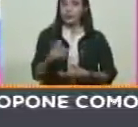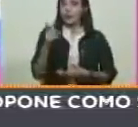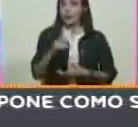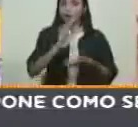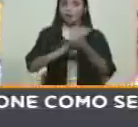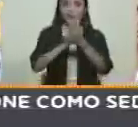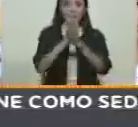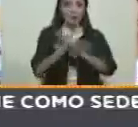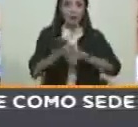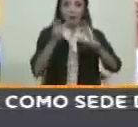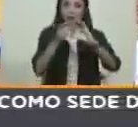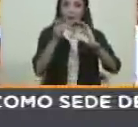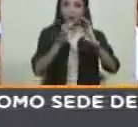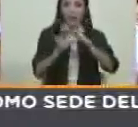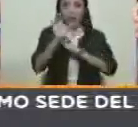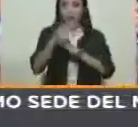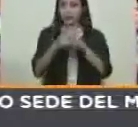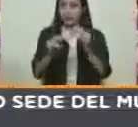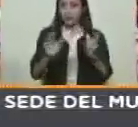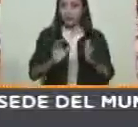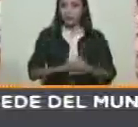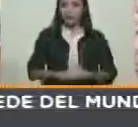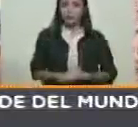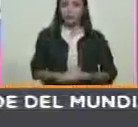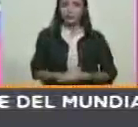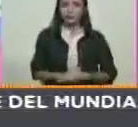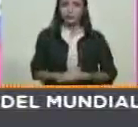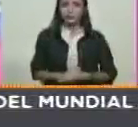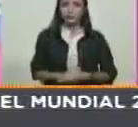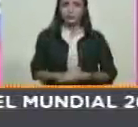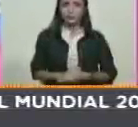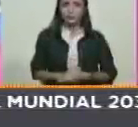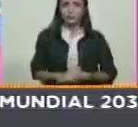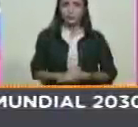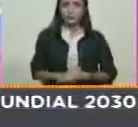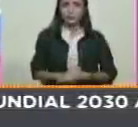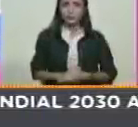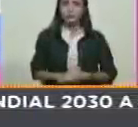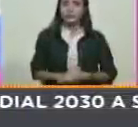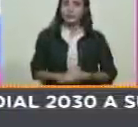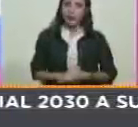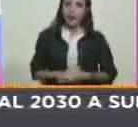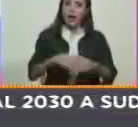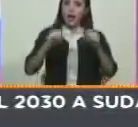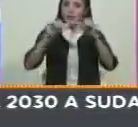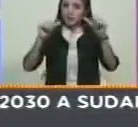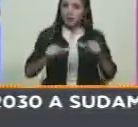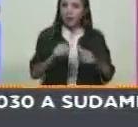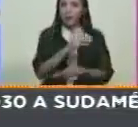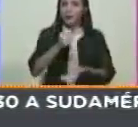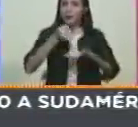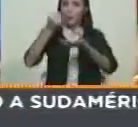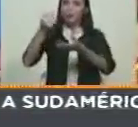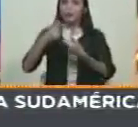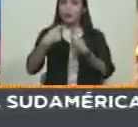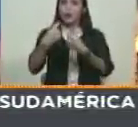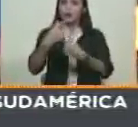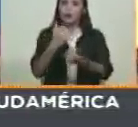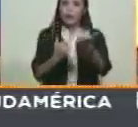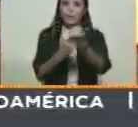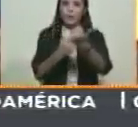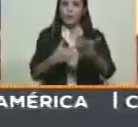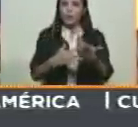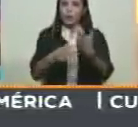carné de la patria ustedes se van a dejar quitar el sistema de bonos de apoyo económico